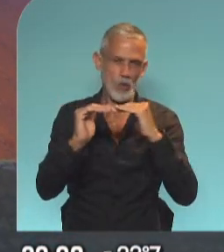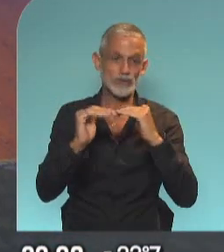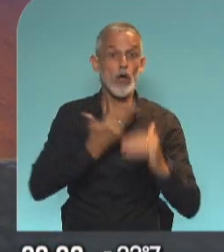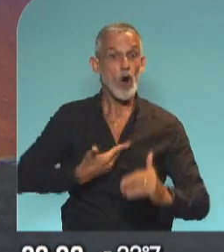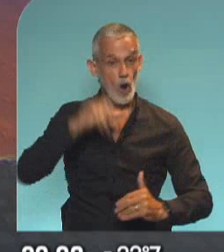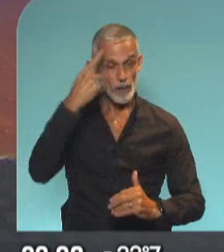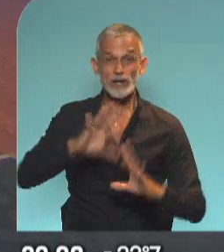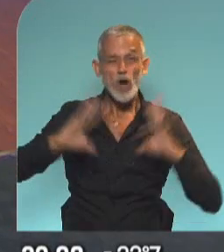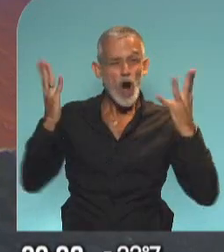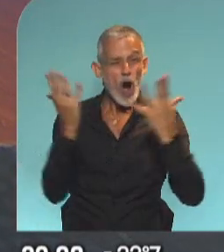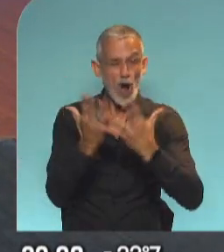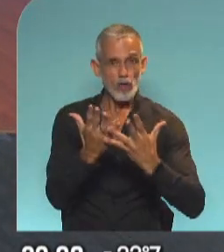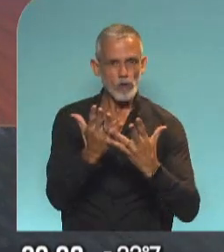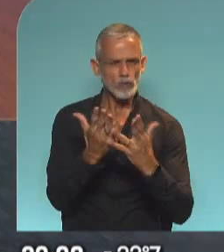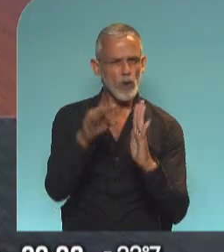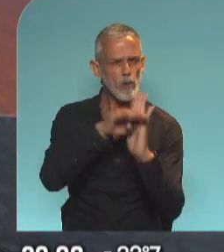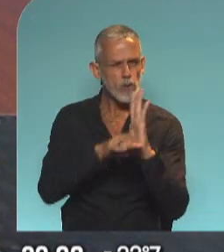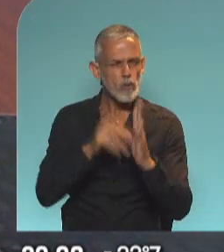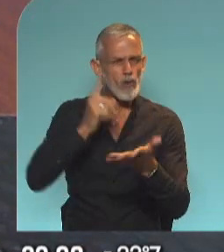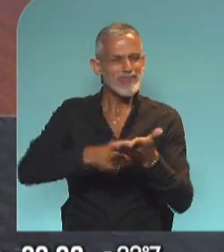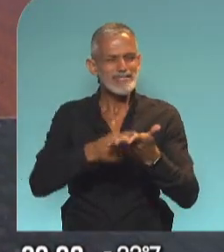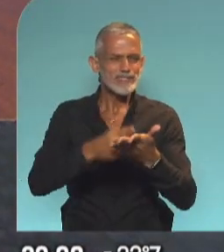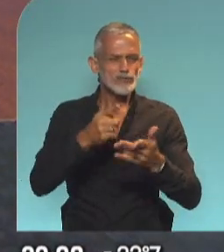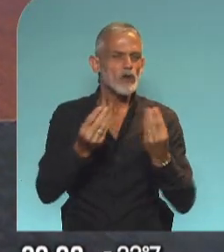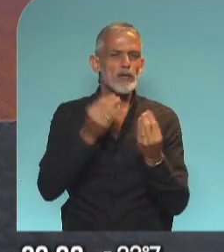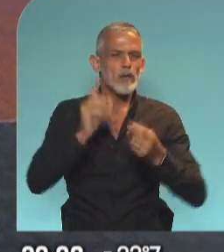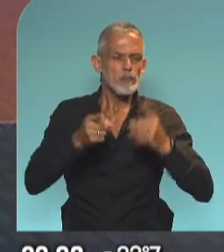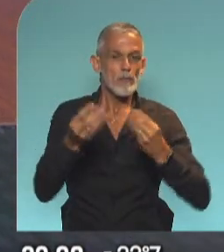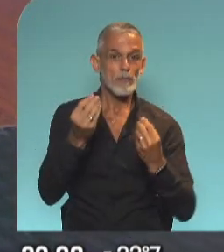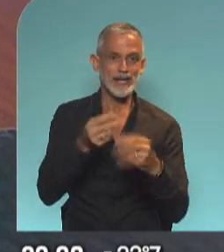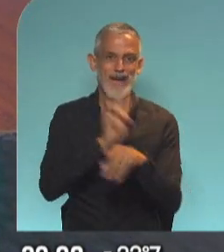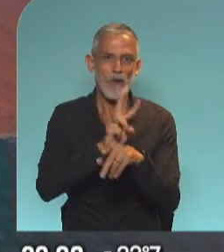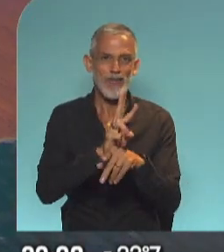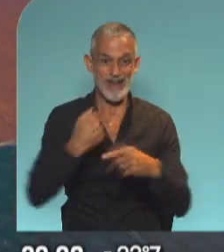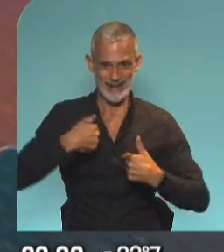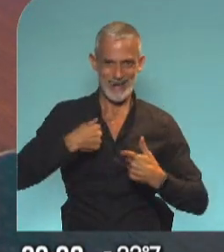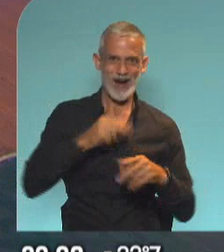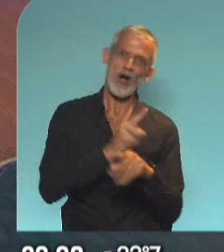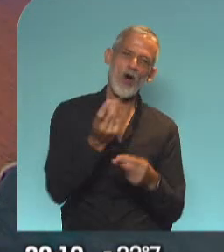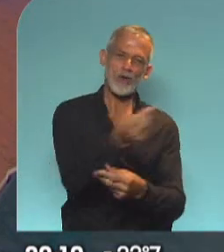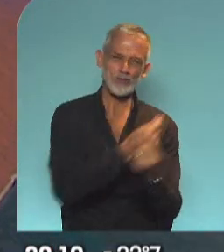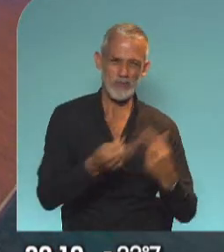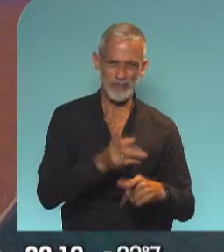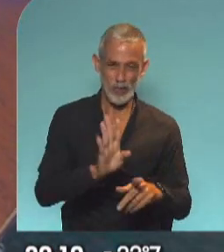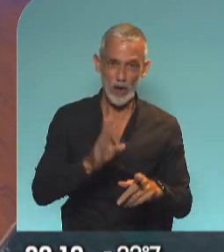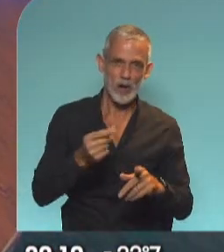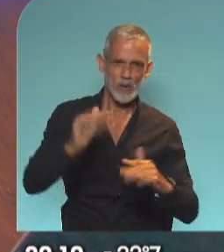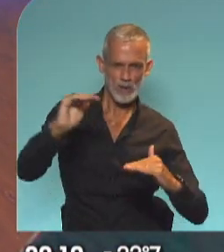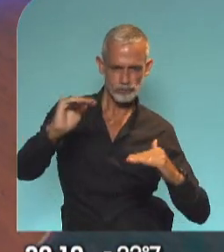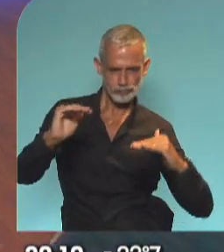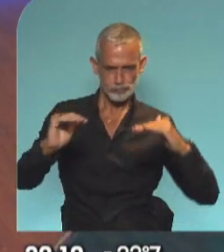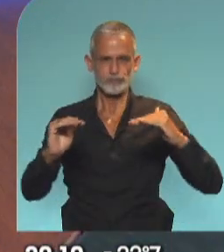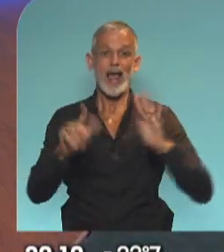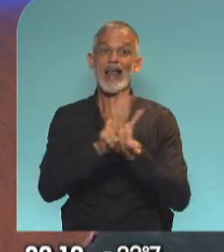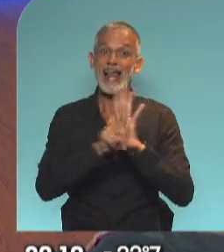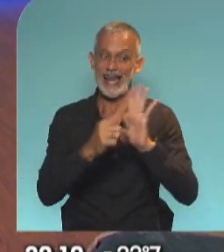en el mundo toman una serie de medidas justamente para proteger a las y los consumidores a través de las regulaciones.